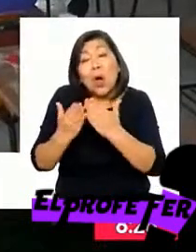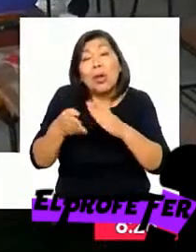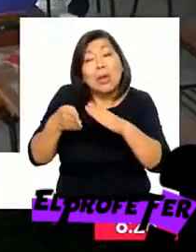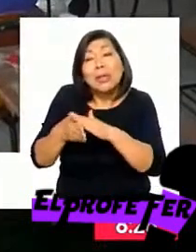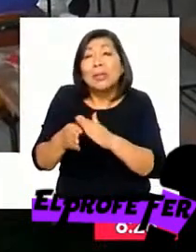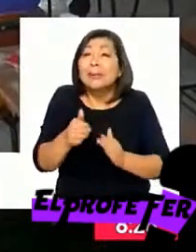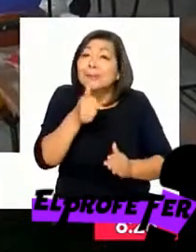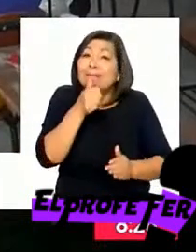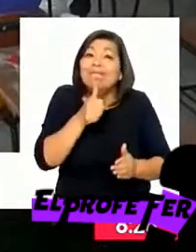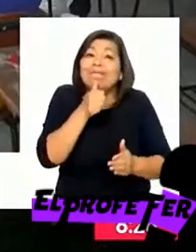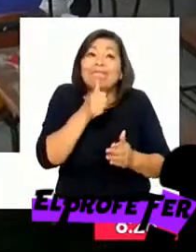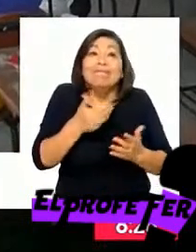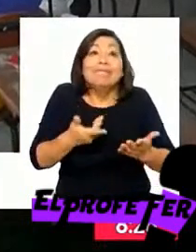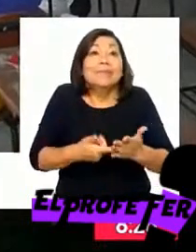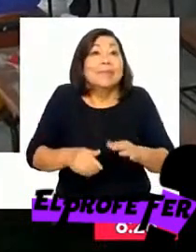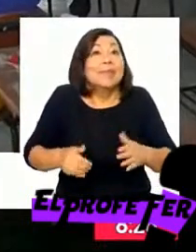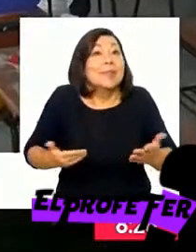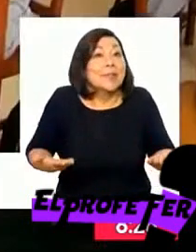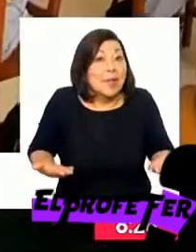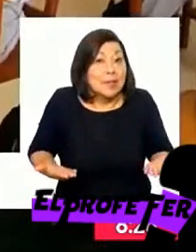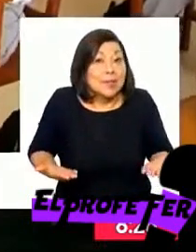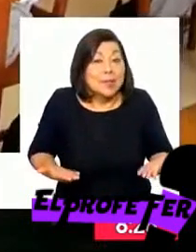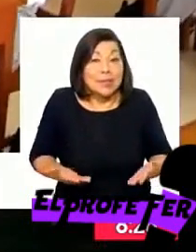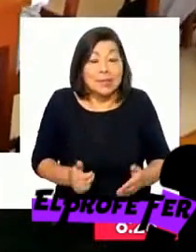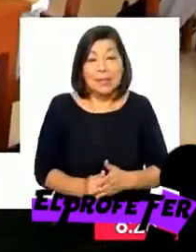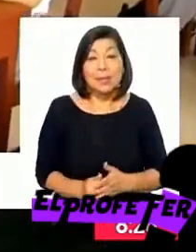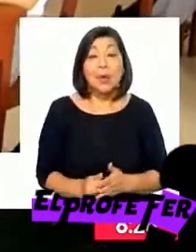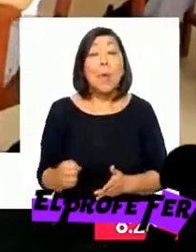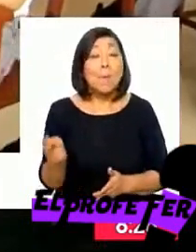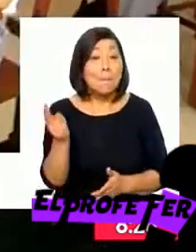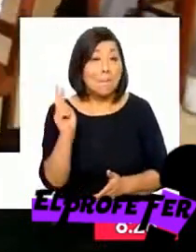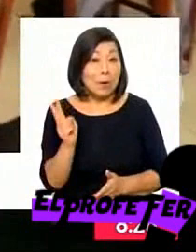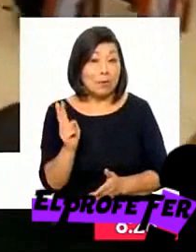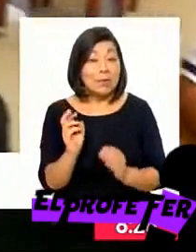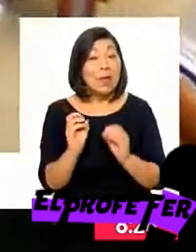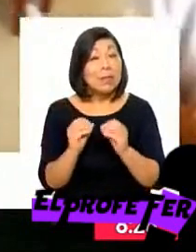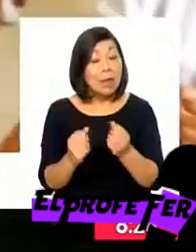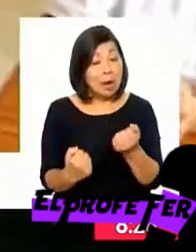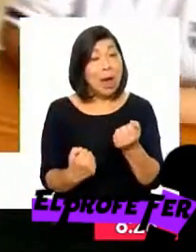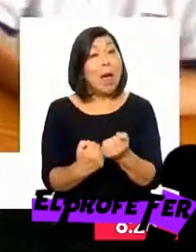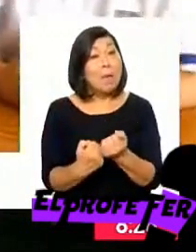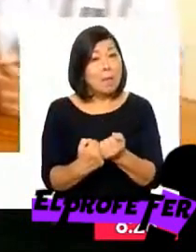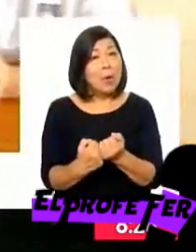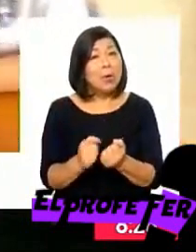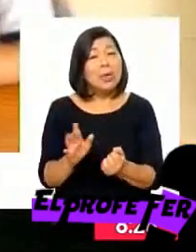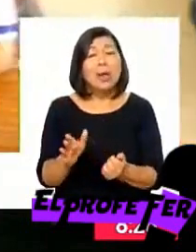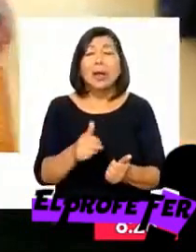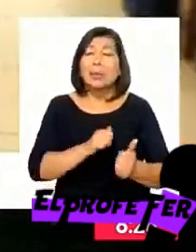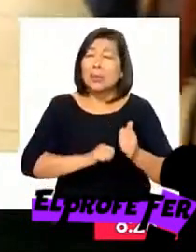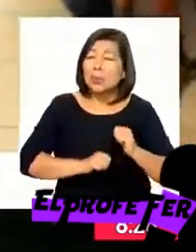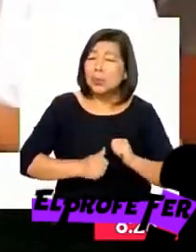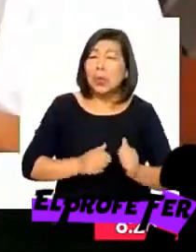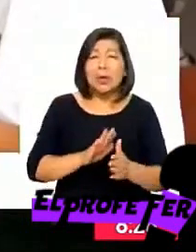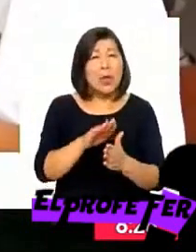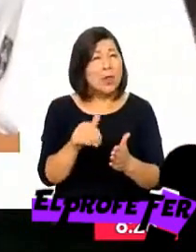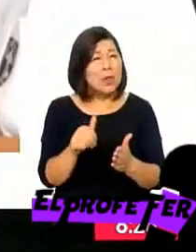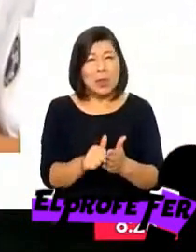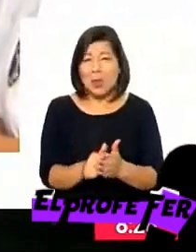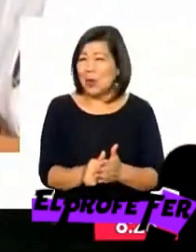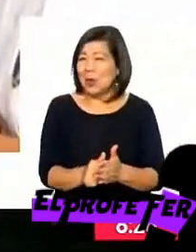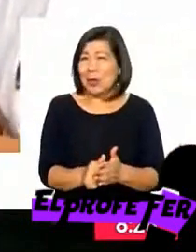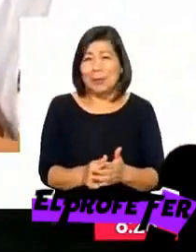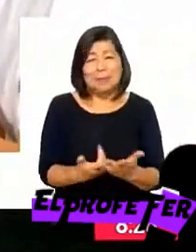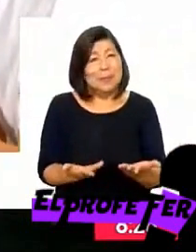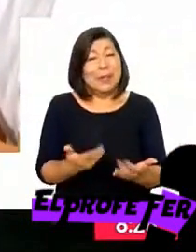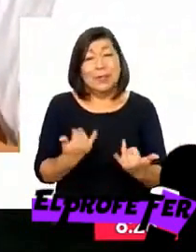están haciendo el personal docente es dar apoyo emocional a las familias. En general, el